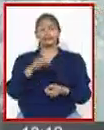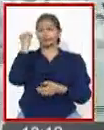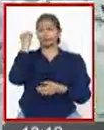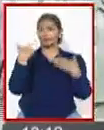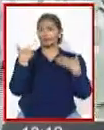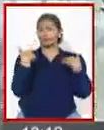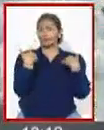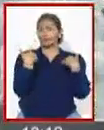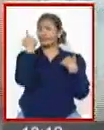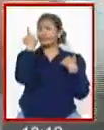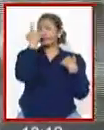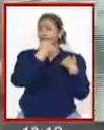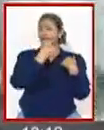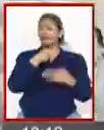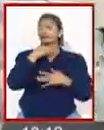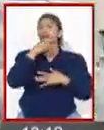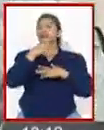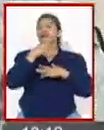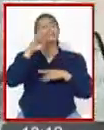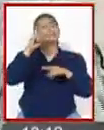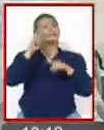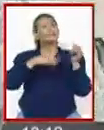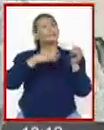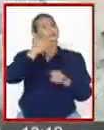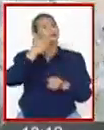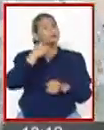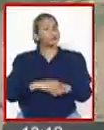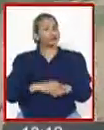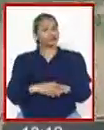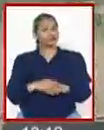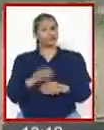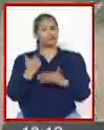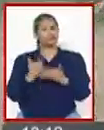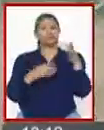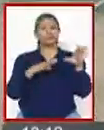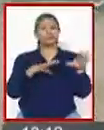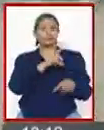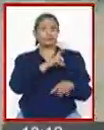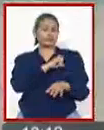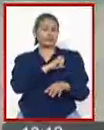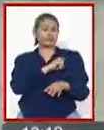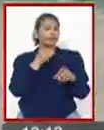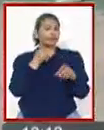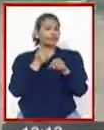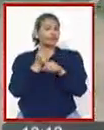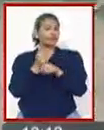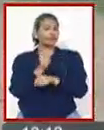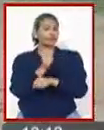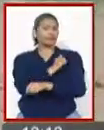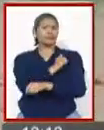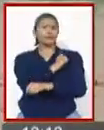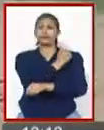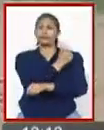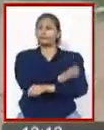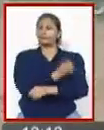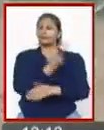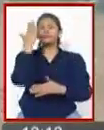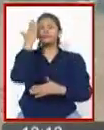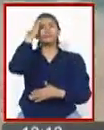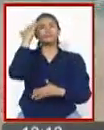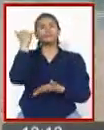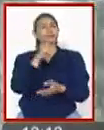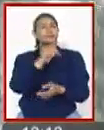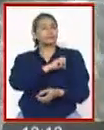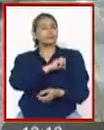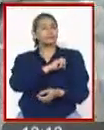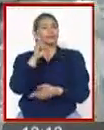en su cara roja, están vomitando, no pueden respirar. ¿Usted cree que es justo que haga eso la policía? Eso es un abuso de autoridad lo que están haciendo. Y no puede ser que la policía